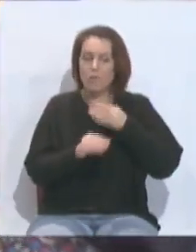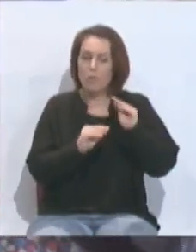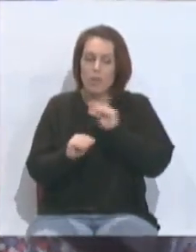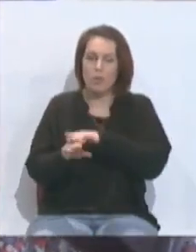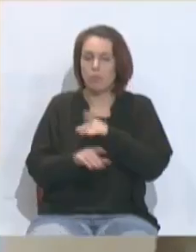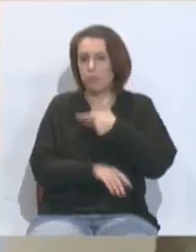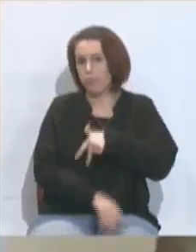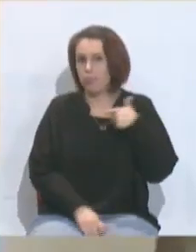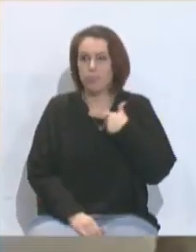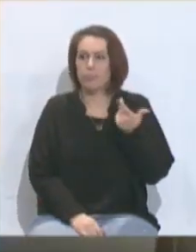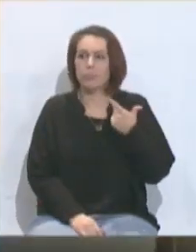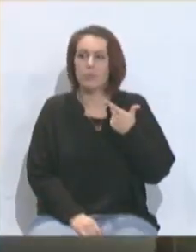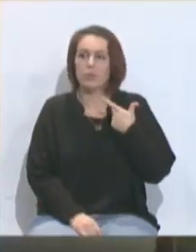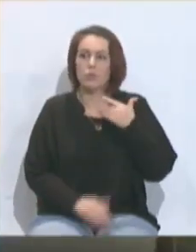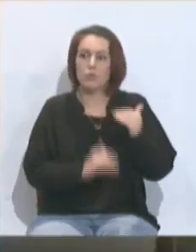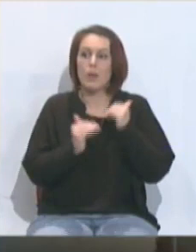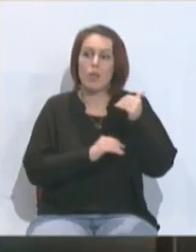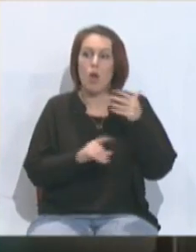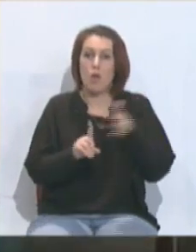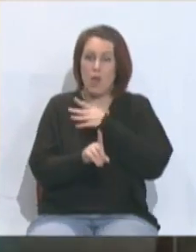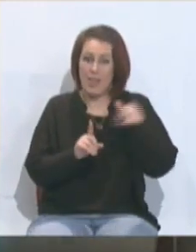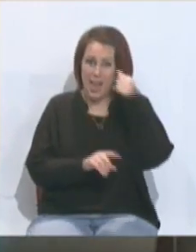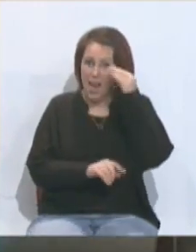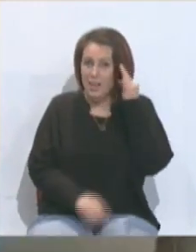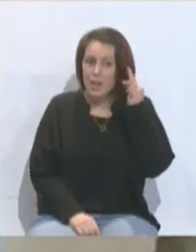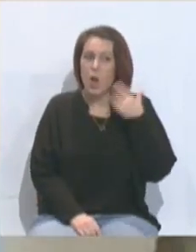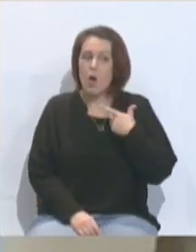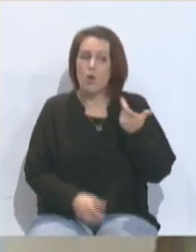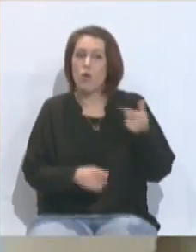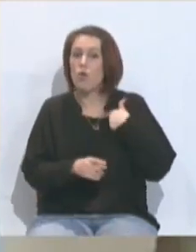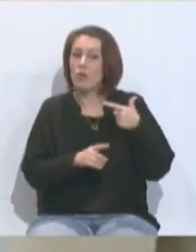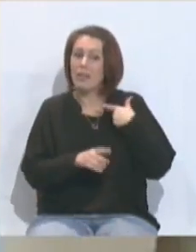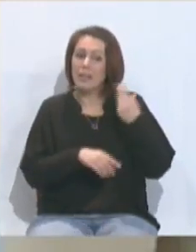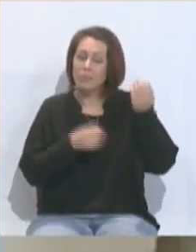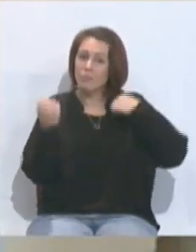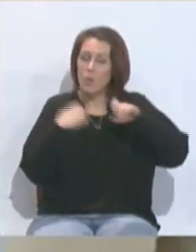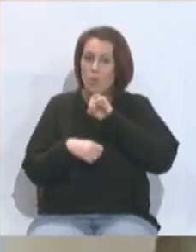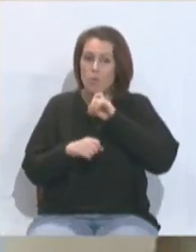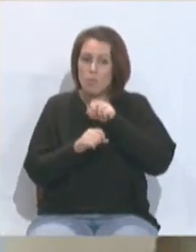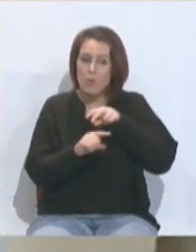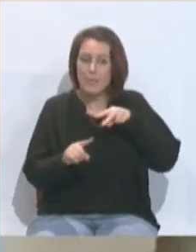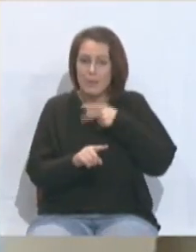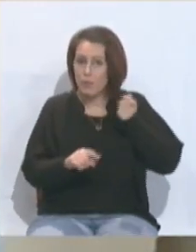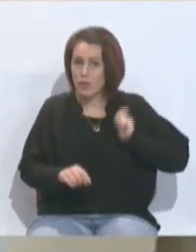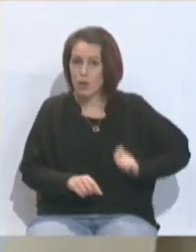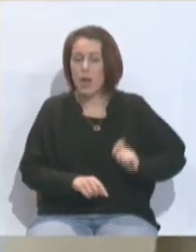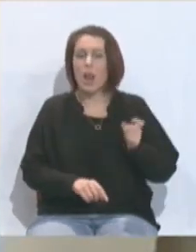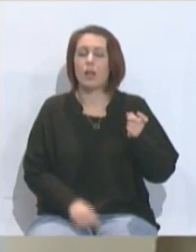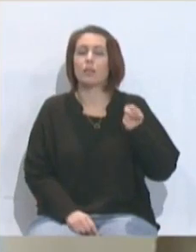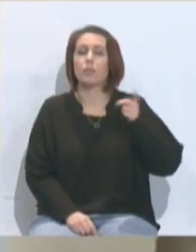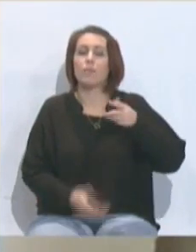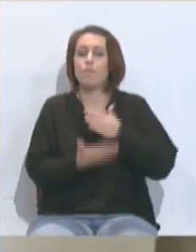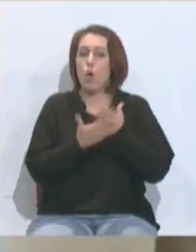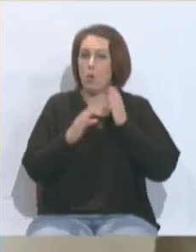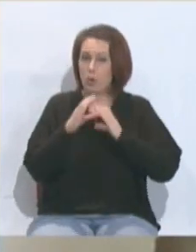la población. Abarca desde la superación de la violencia de género, cómo abordar la violencia de género desde el punto de vista profesional y desde los